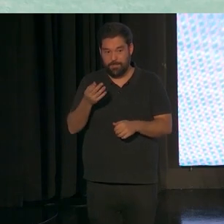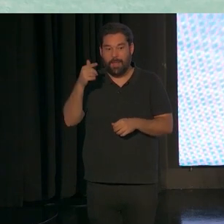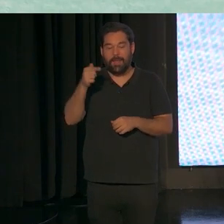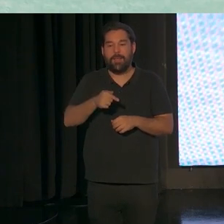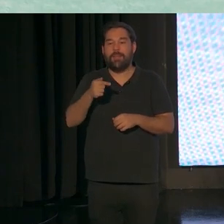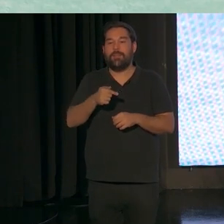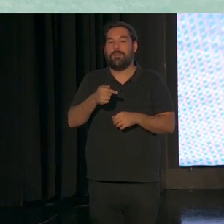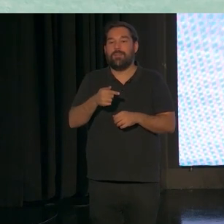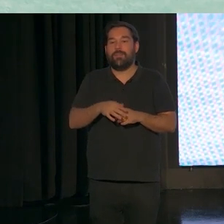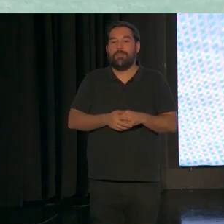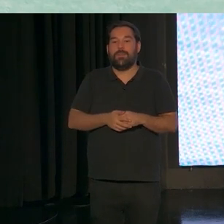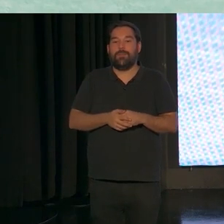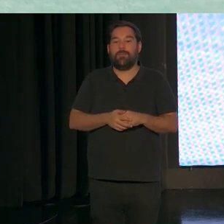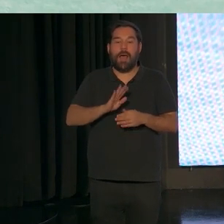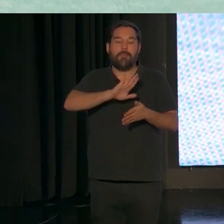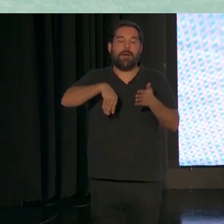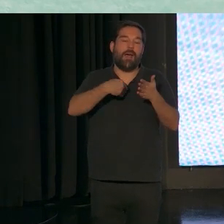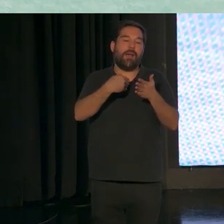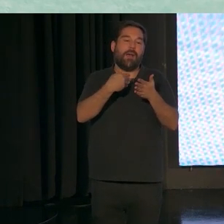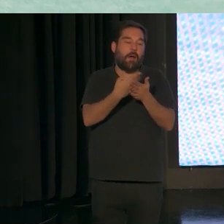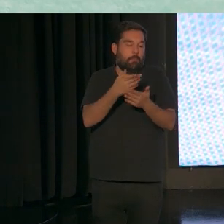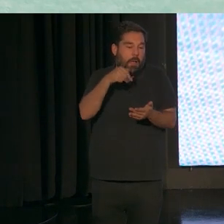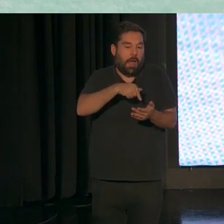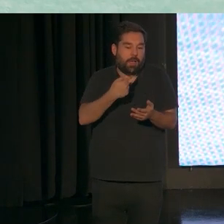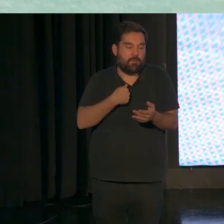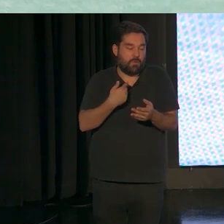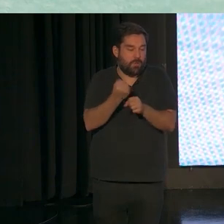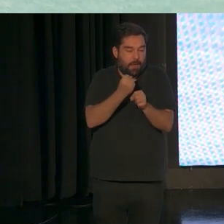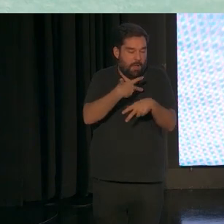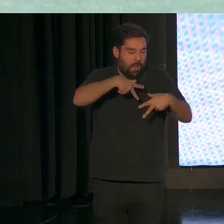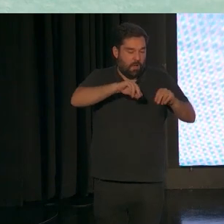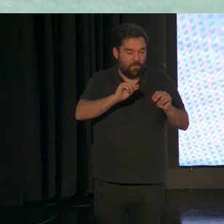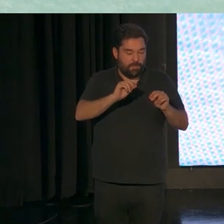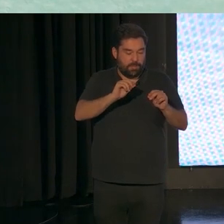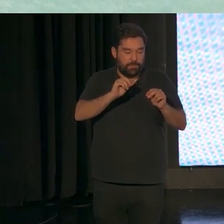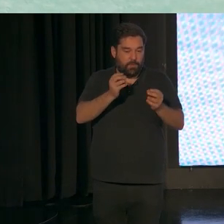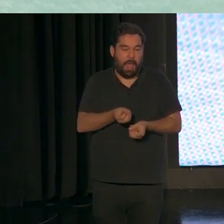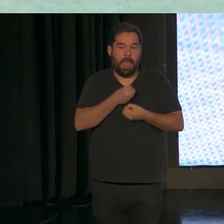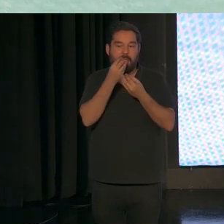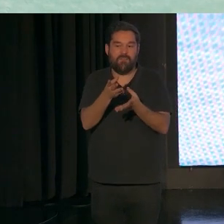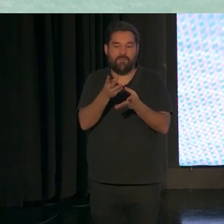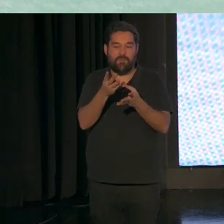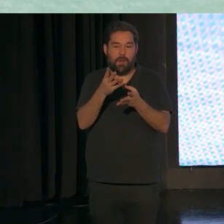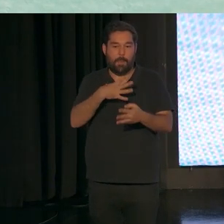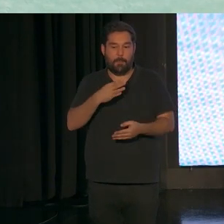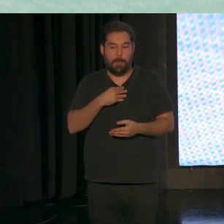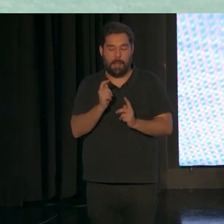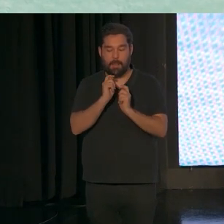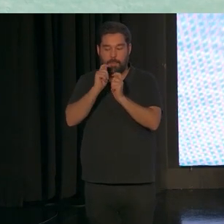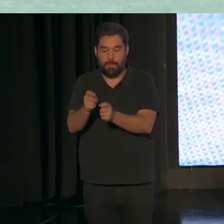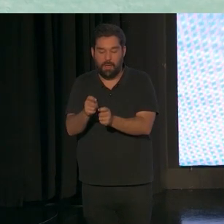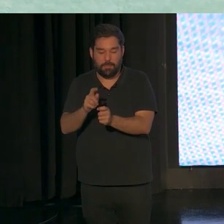eh Como hasta aquí he hecho mi trabajo Este ahí te lo dejo con este informe no sino que tiene que haber un trabajo en